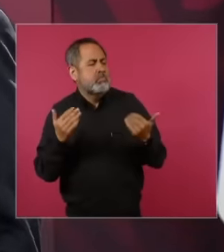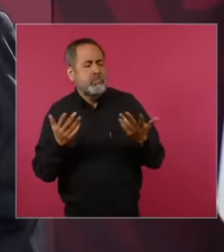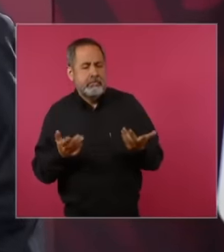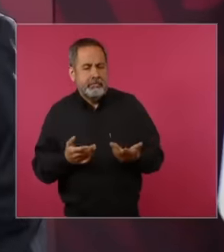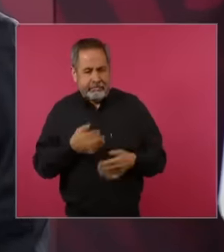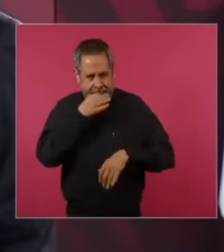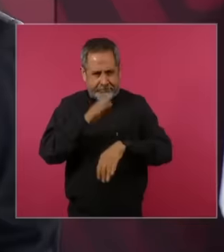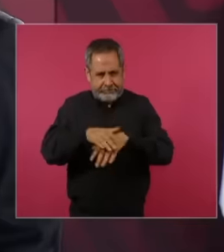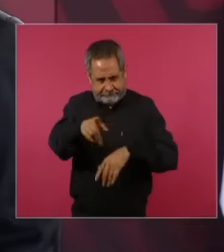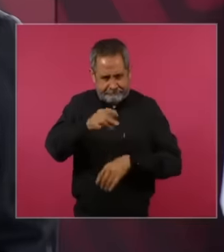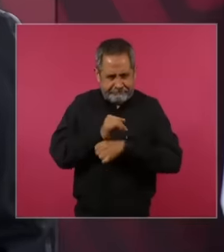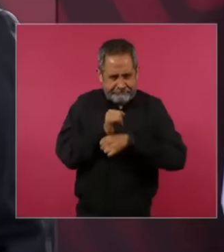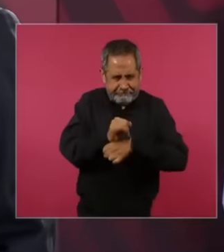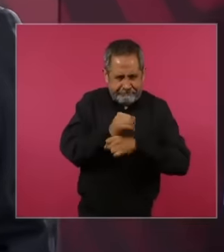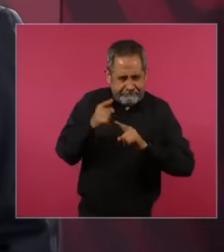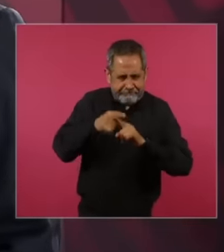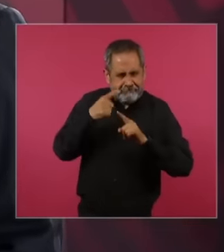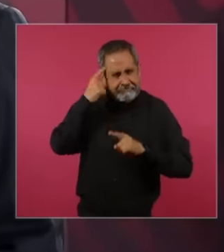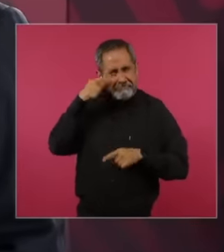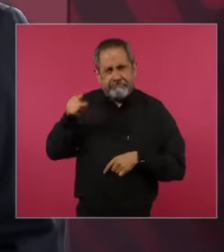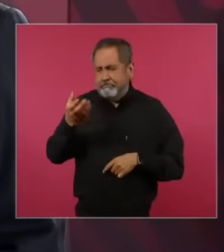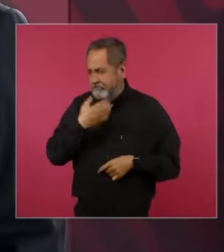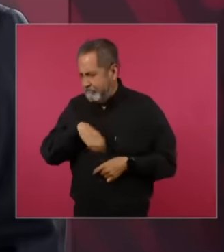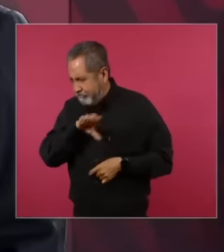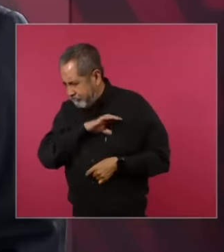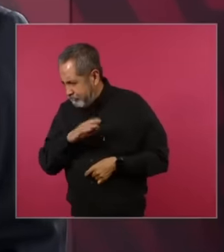ahí se los dejo de tarea.